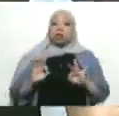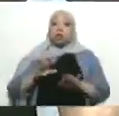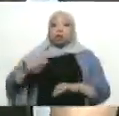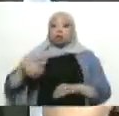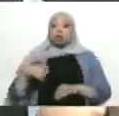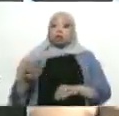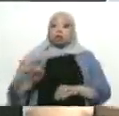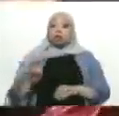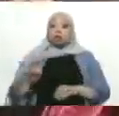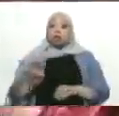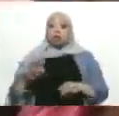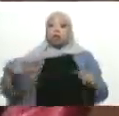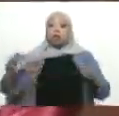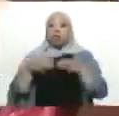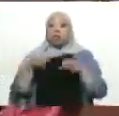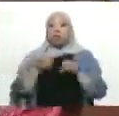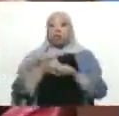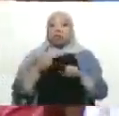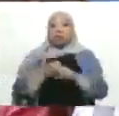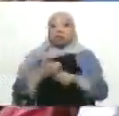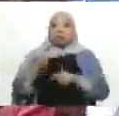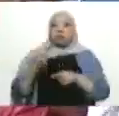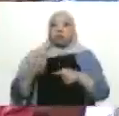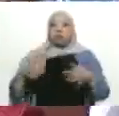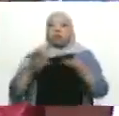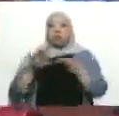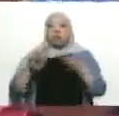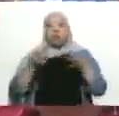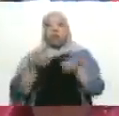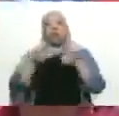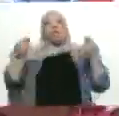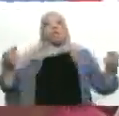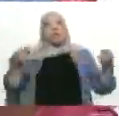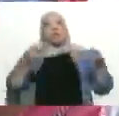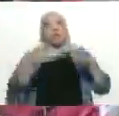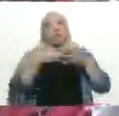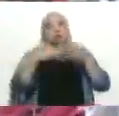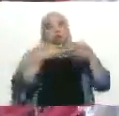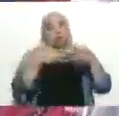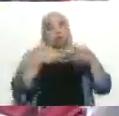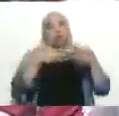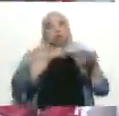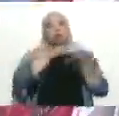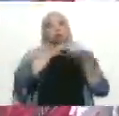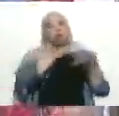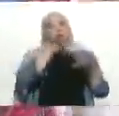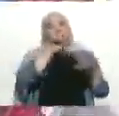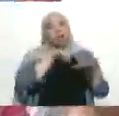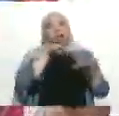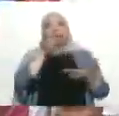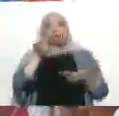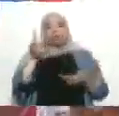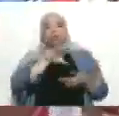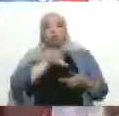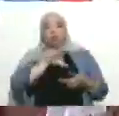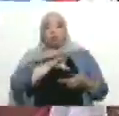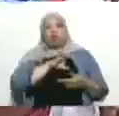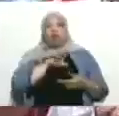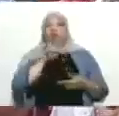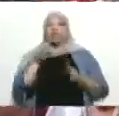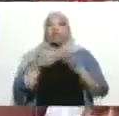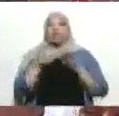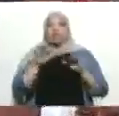vertebral de la hegemonía mediática, el New York Times, que semana más tarde de aquel 23 de febrero del año 2019, cuando